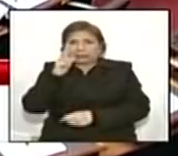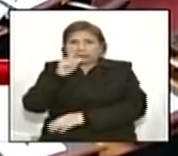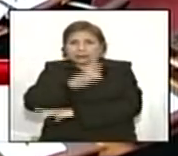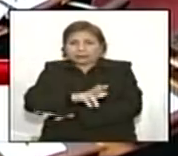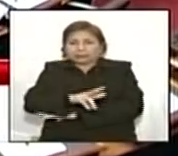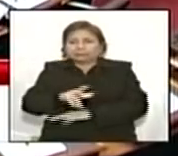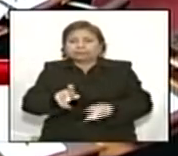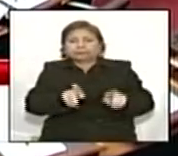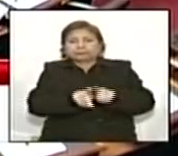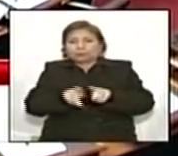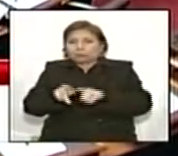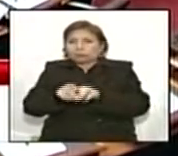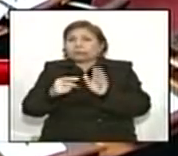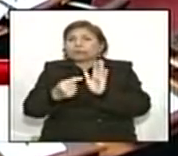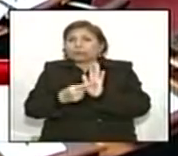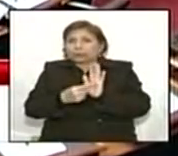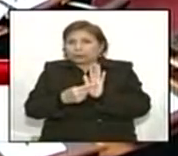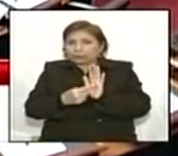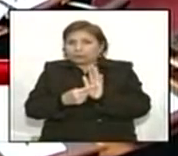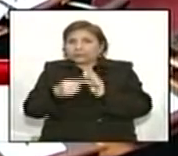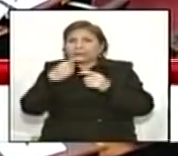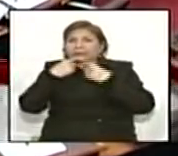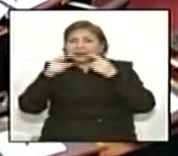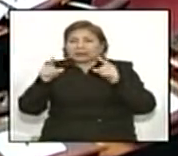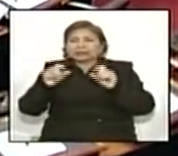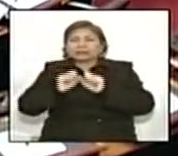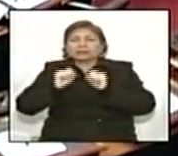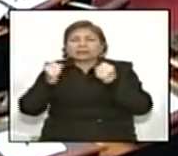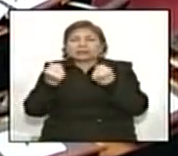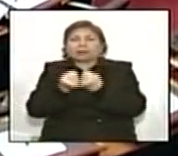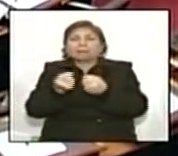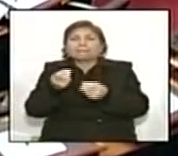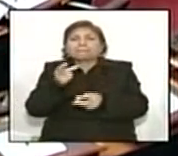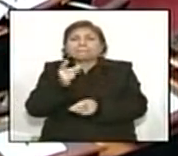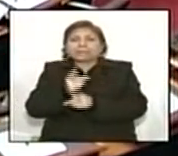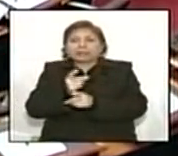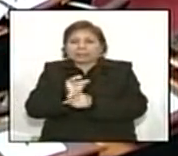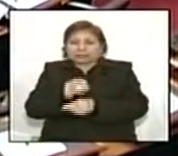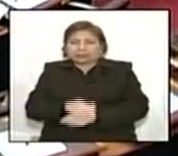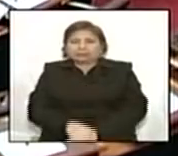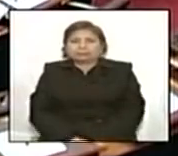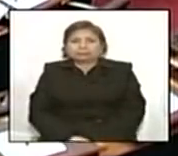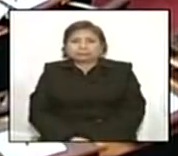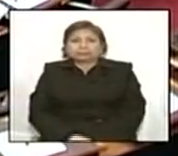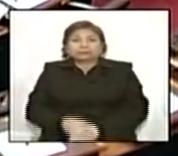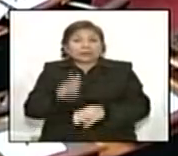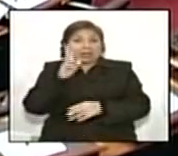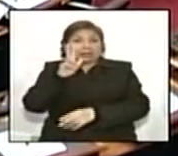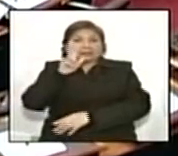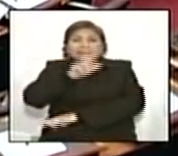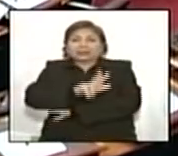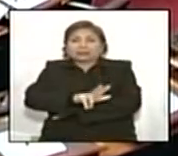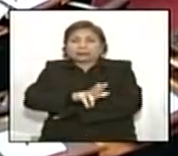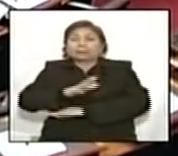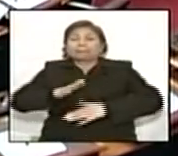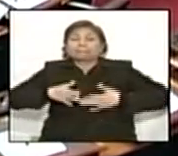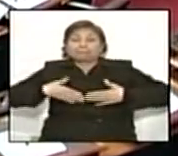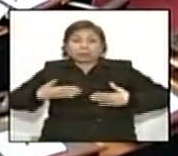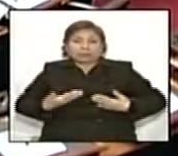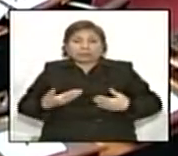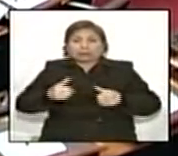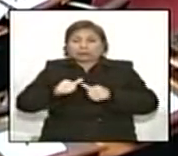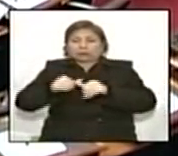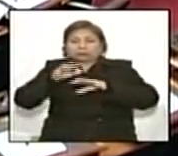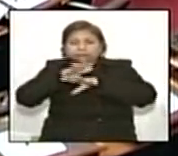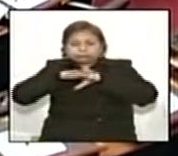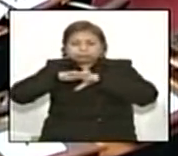Y probablemente el presidente tenga en estos momentos de su parte casi con seguridad al Partido Morado, aunque no sabemos si a todo, porque ha sido un